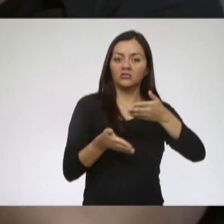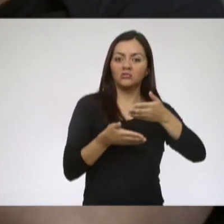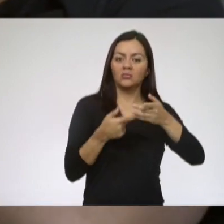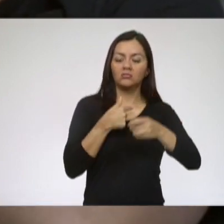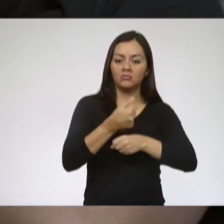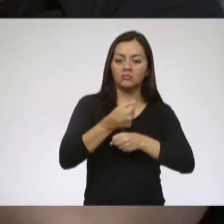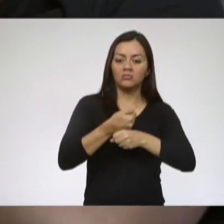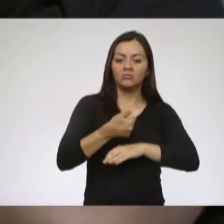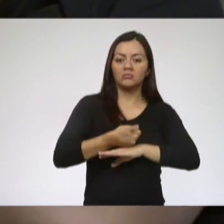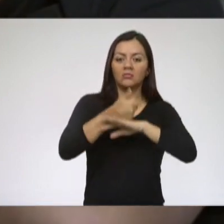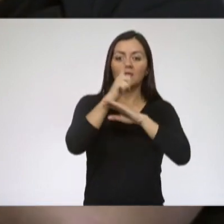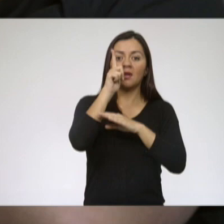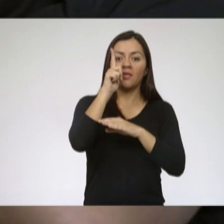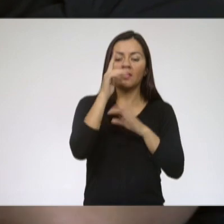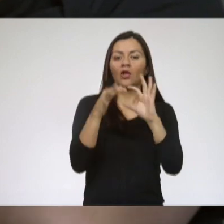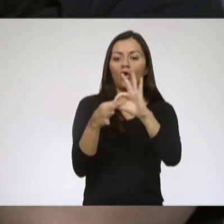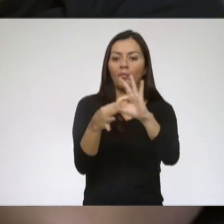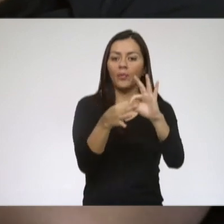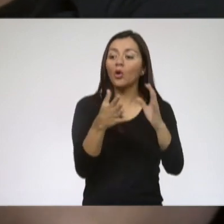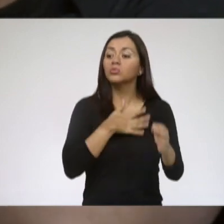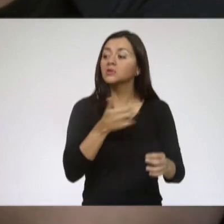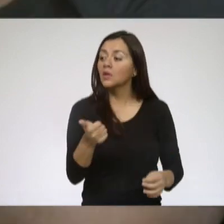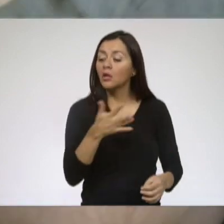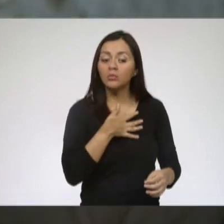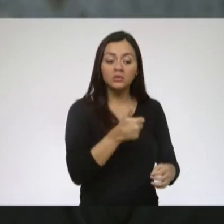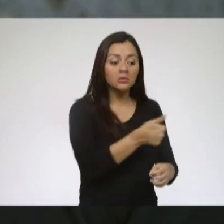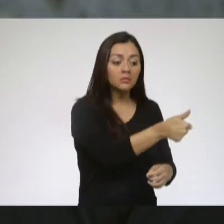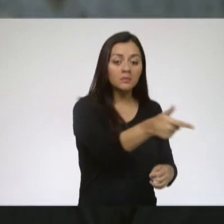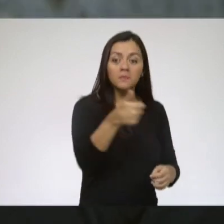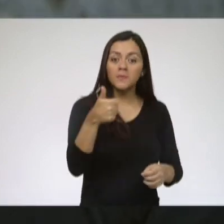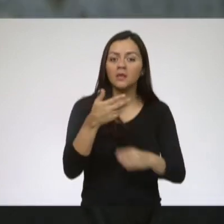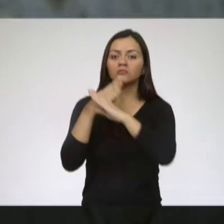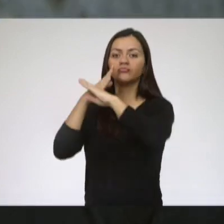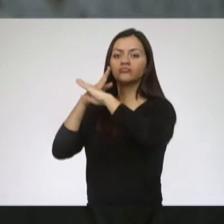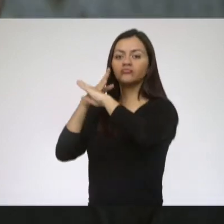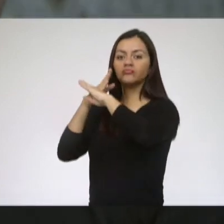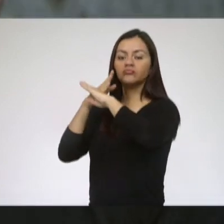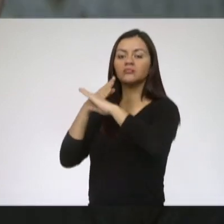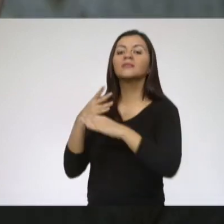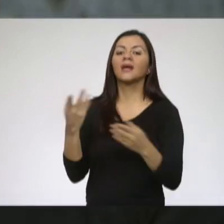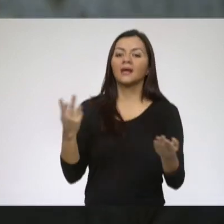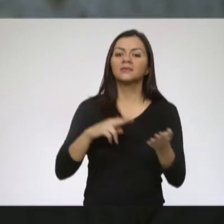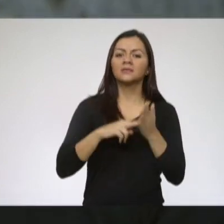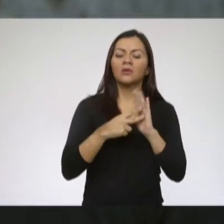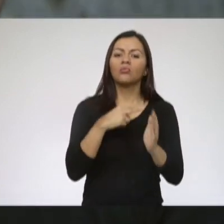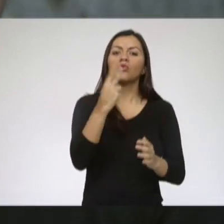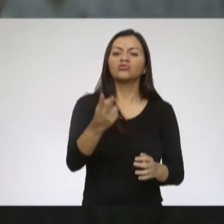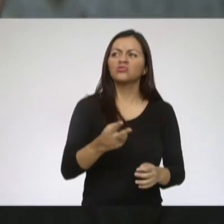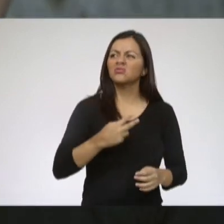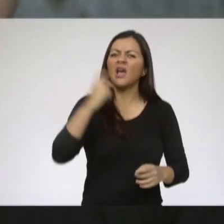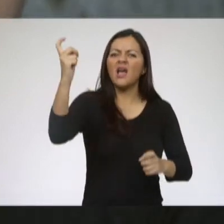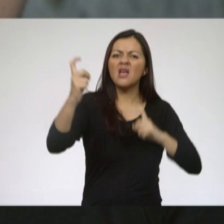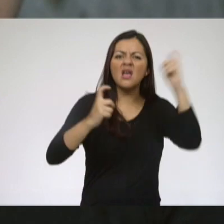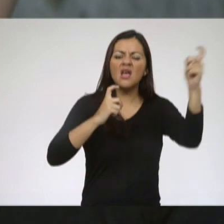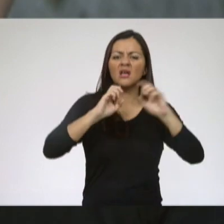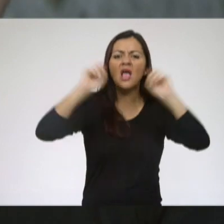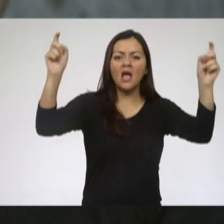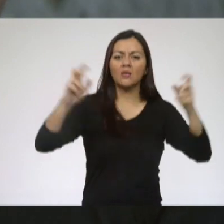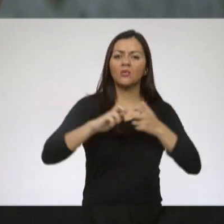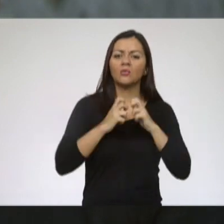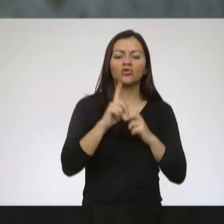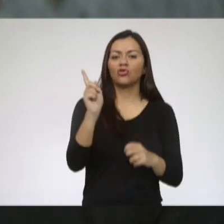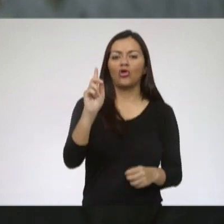como compañero, velas por el bienestar de todos. Ser rebelde no quiere decir alzar la voz tampoco, ni gritar,